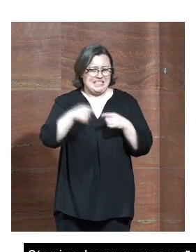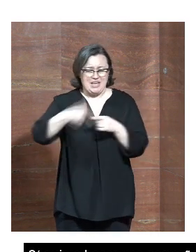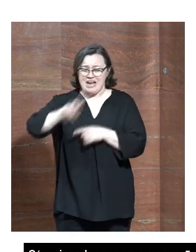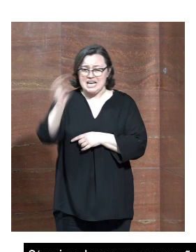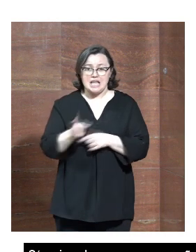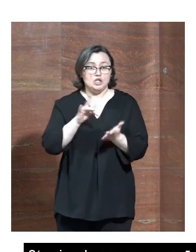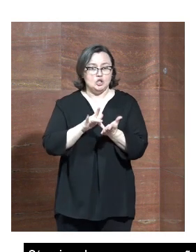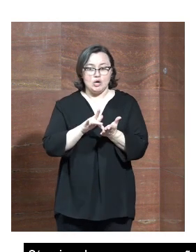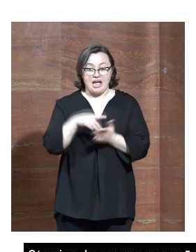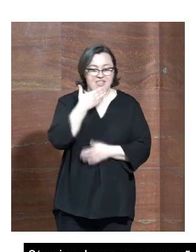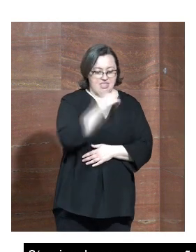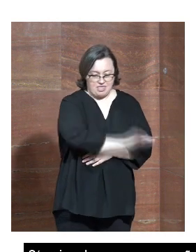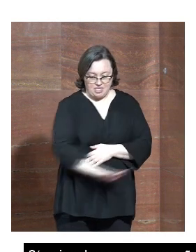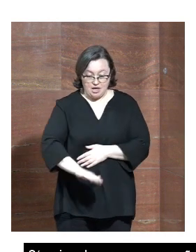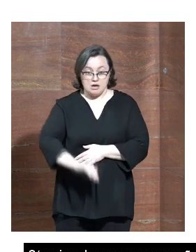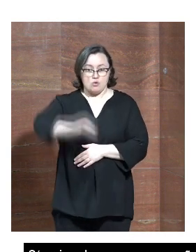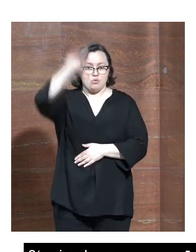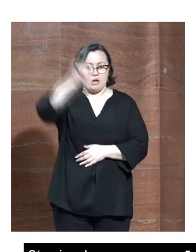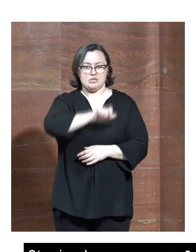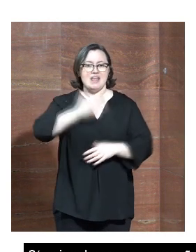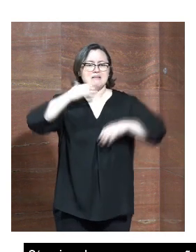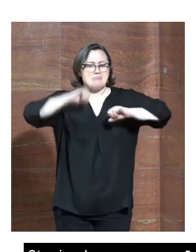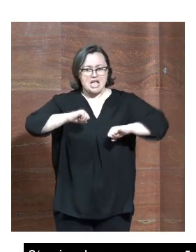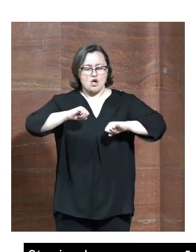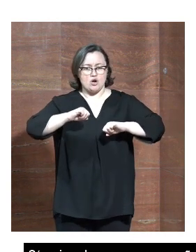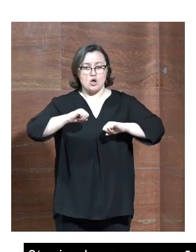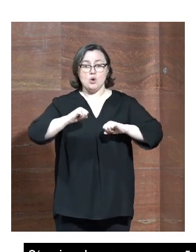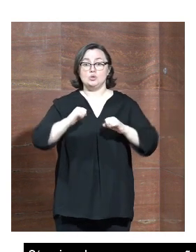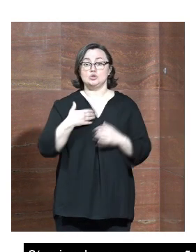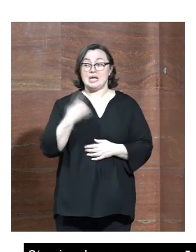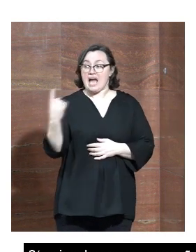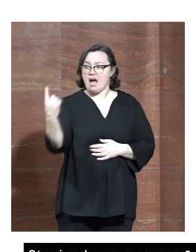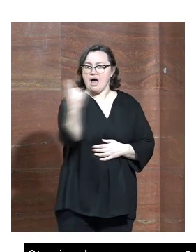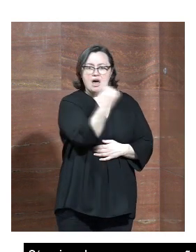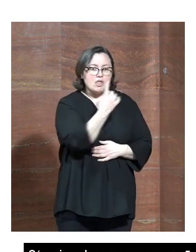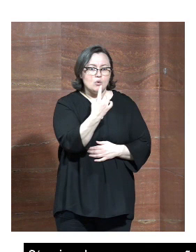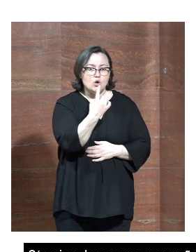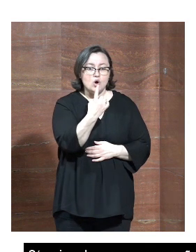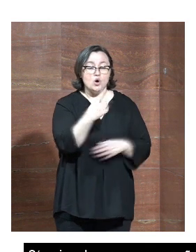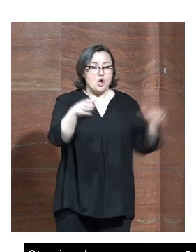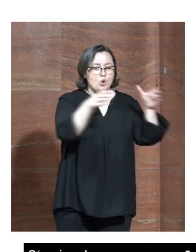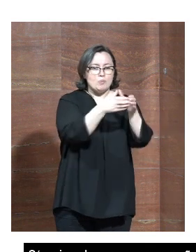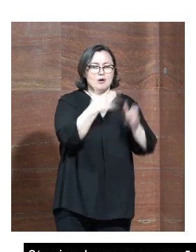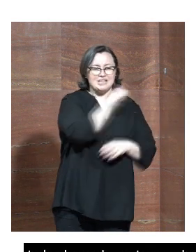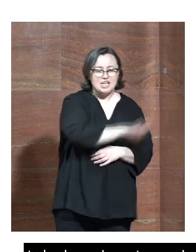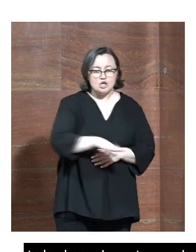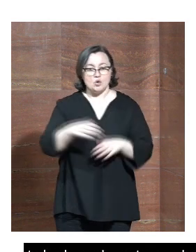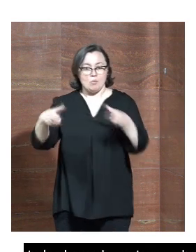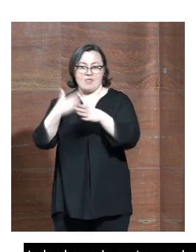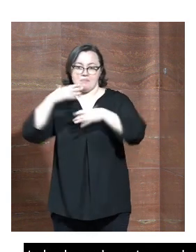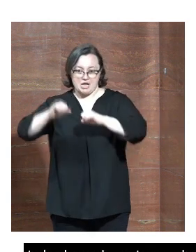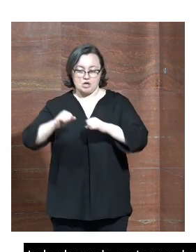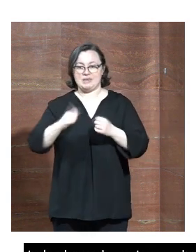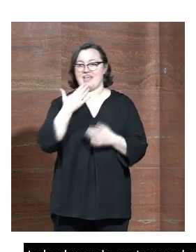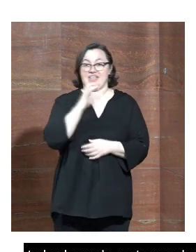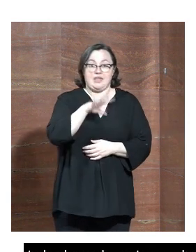diversa. Partimos desde la infancia hasta las personas mayores y dentro de cada una de esos grandes bloques, lógicamente